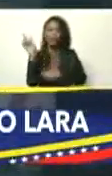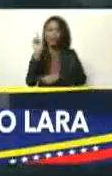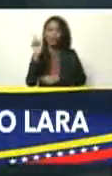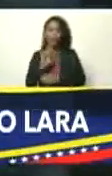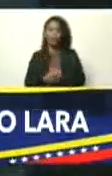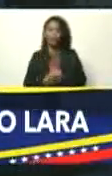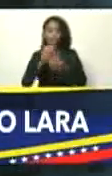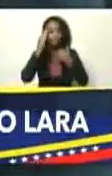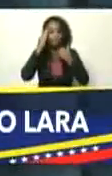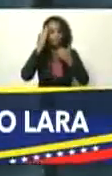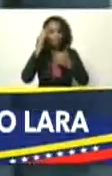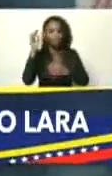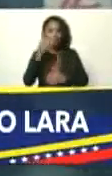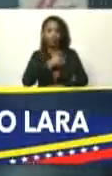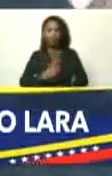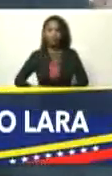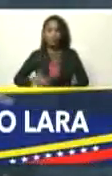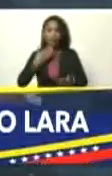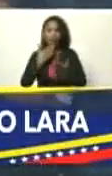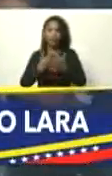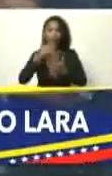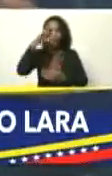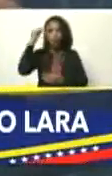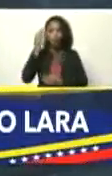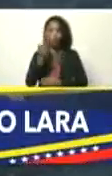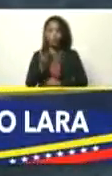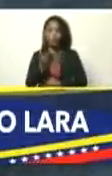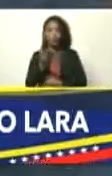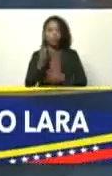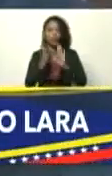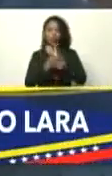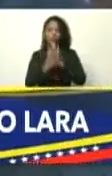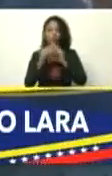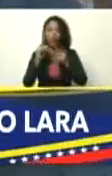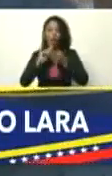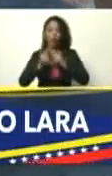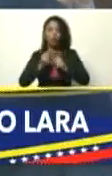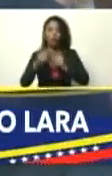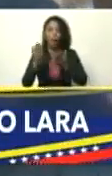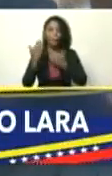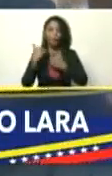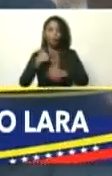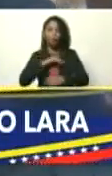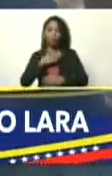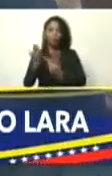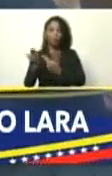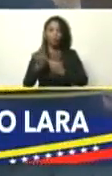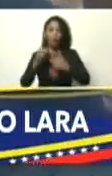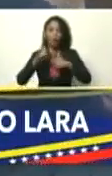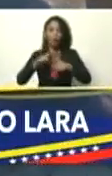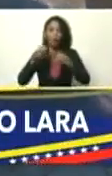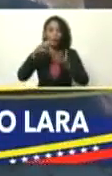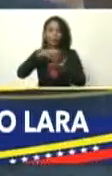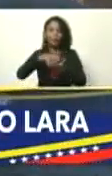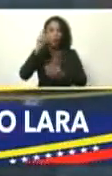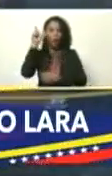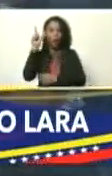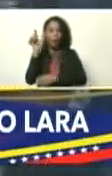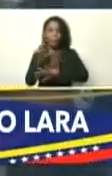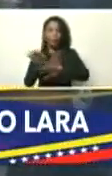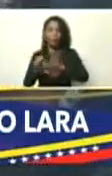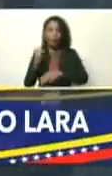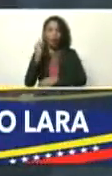presidente. Bueno, primeramente agradecer a Dios y a usted, presidente, sobre todas las cosas, por todo el apoyo que estamos recibiendo acá en el estado Lara, en nuestro municipio de